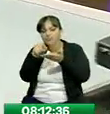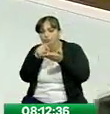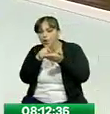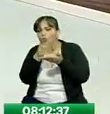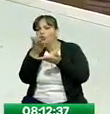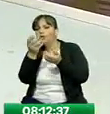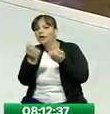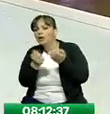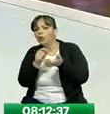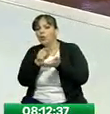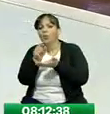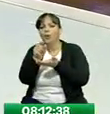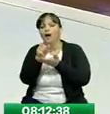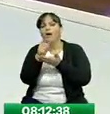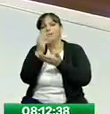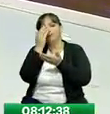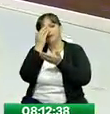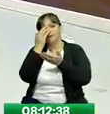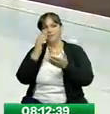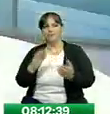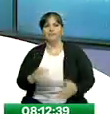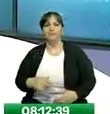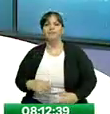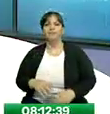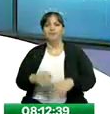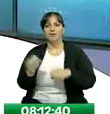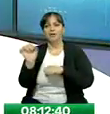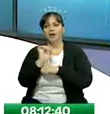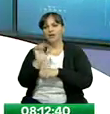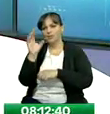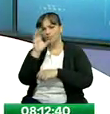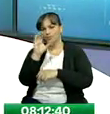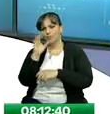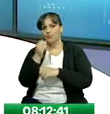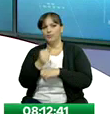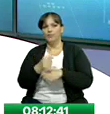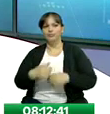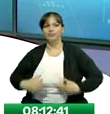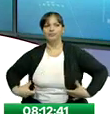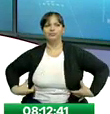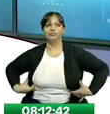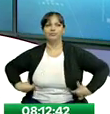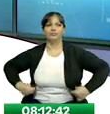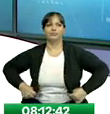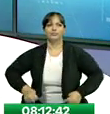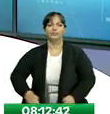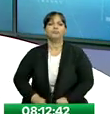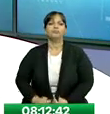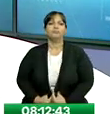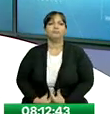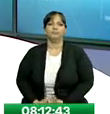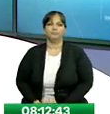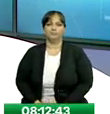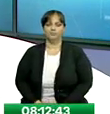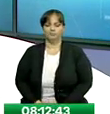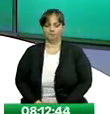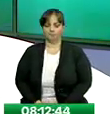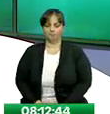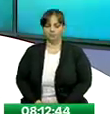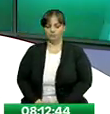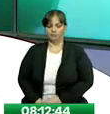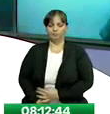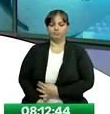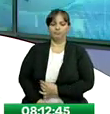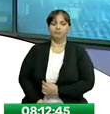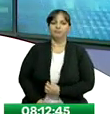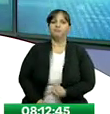bueno no voy a decir nada del concilio trajeron el señor josé luís arévalo porque esto hay que ponerlo en la palestra pública para que la gente se entere